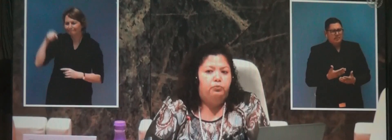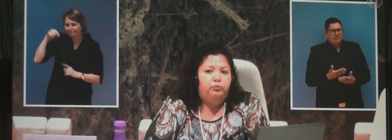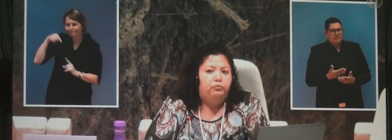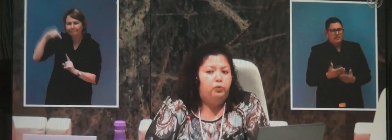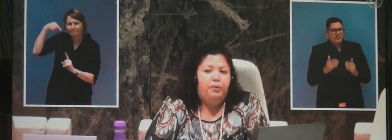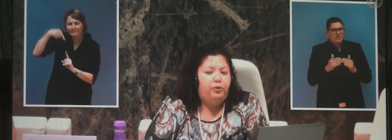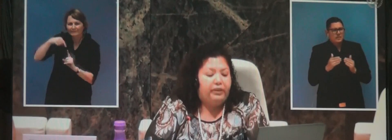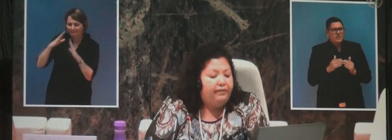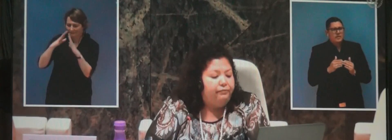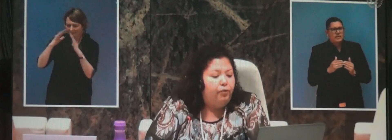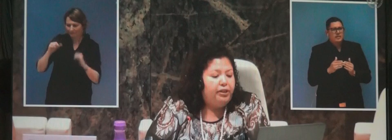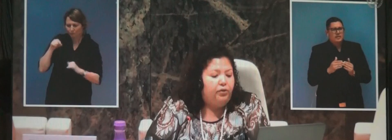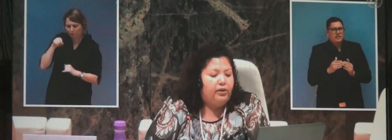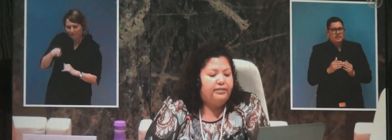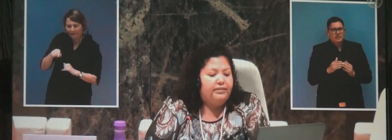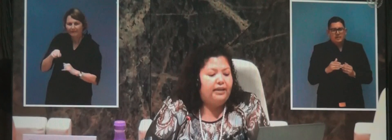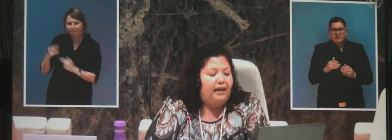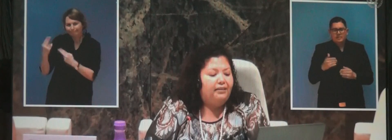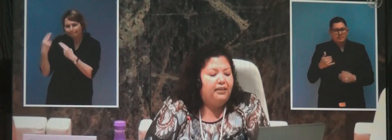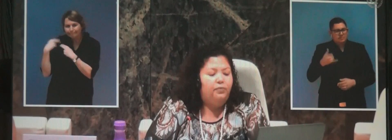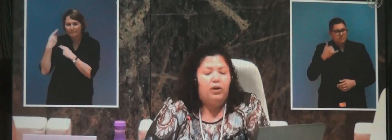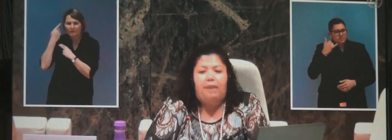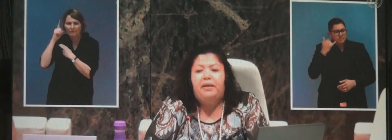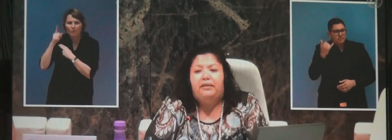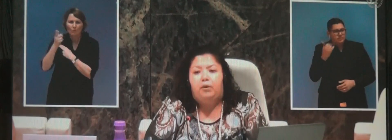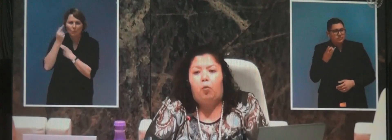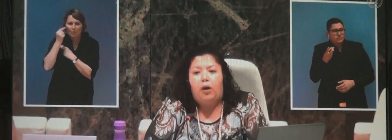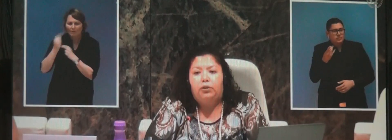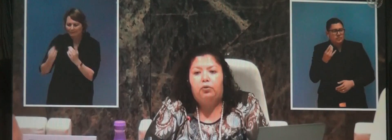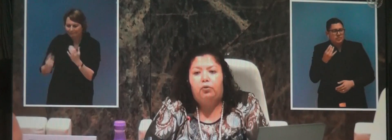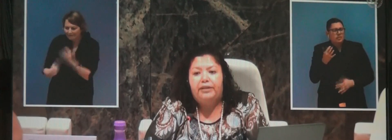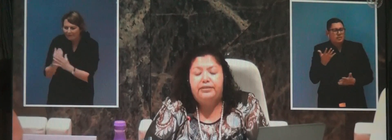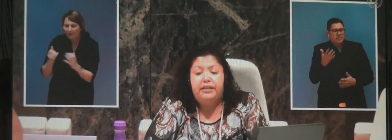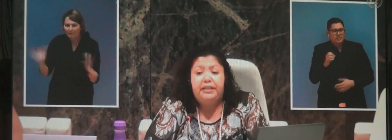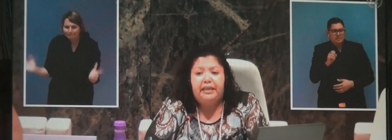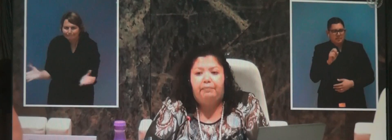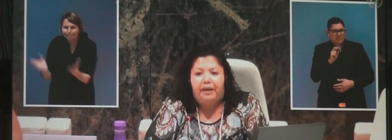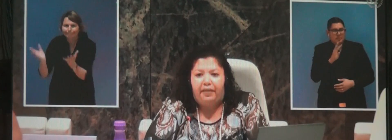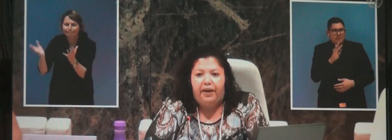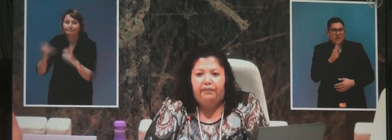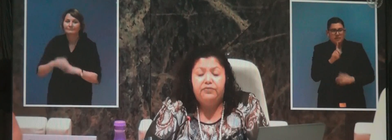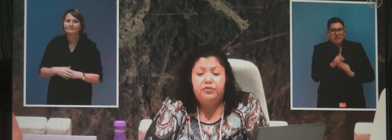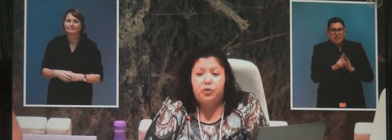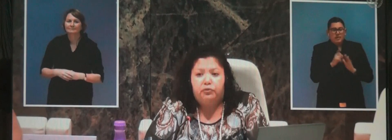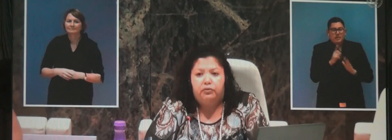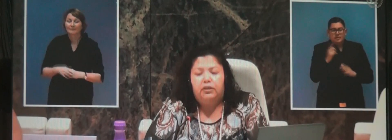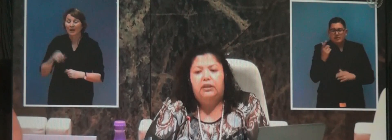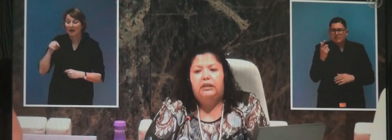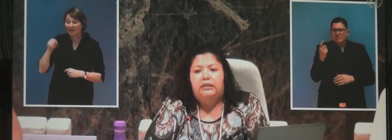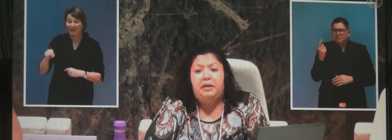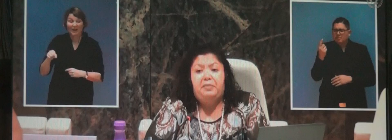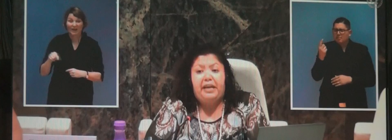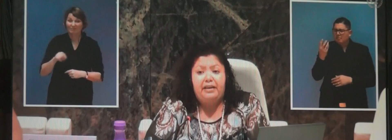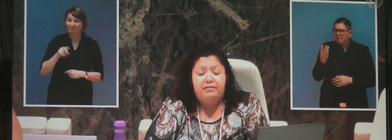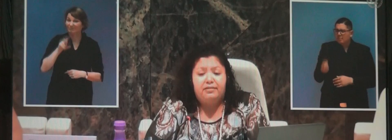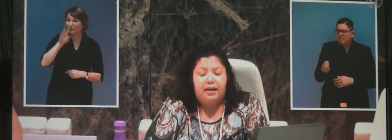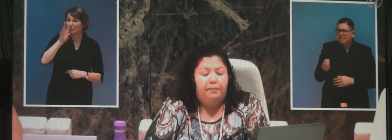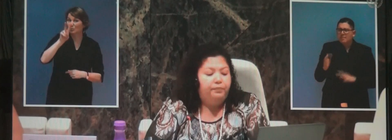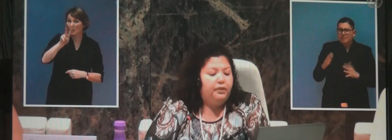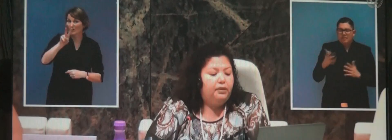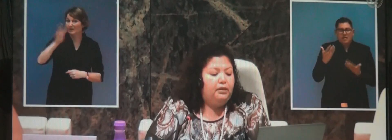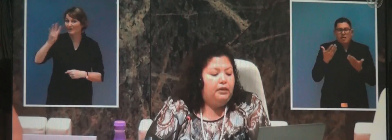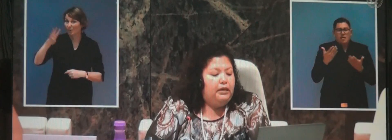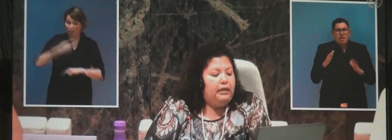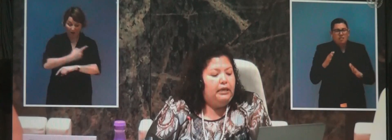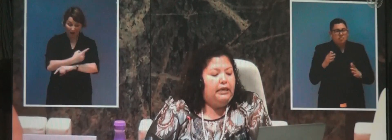es un número telefónico que está activo las 24 horas del día para dar atención de emergencia.